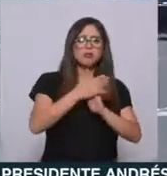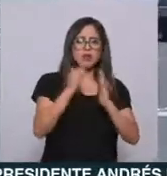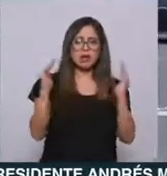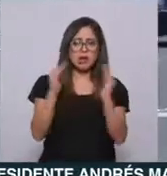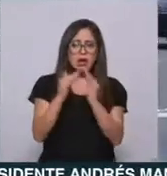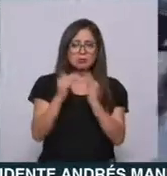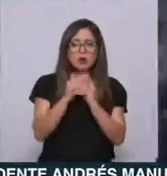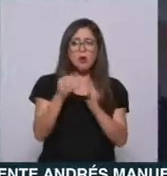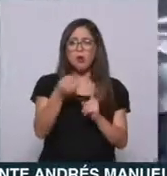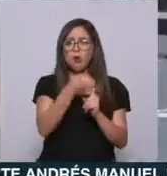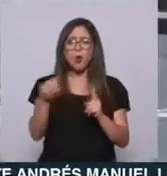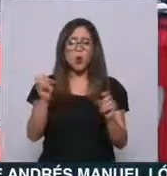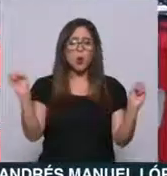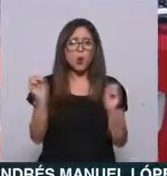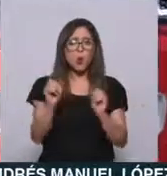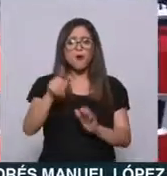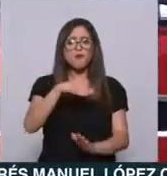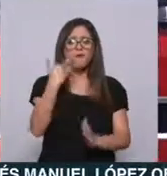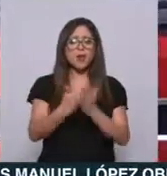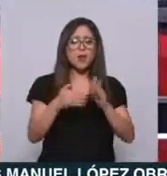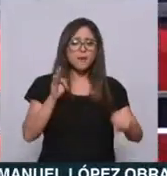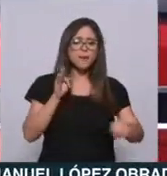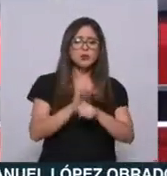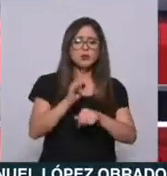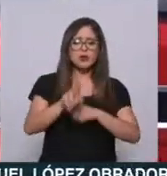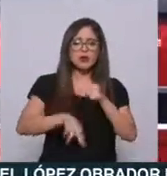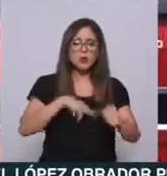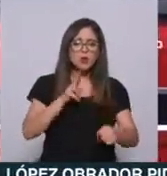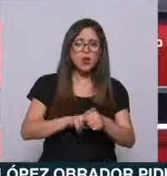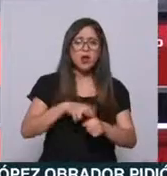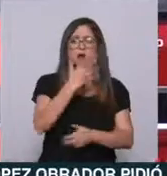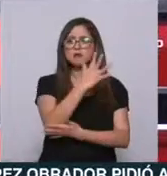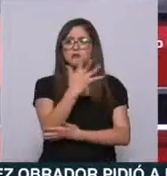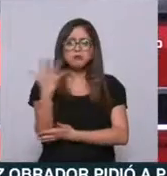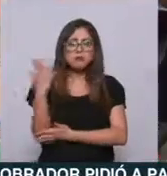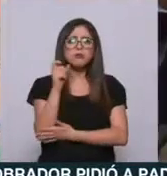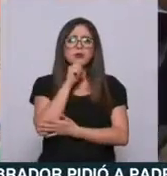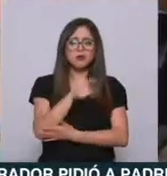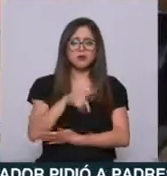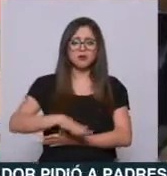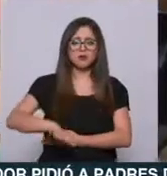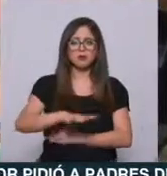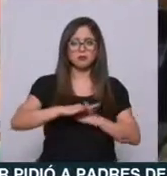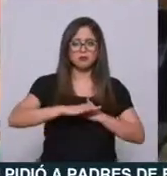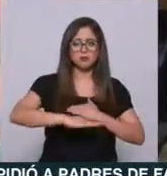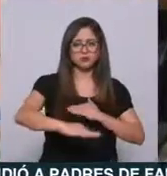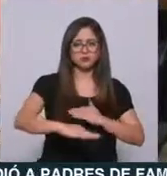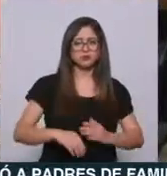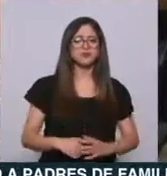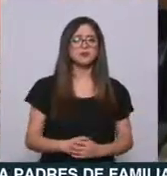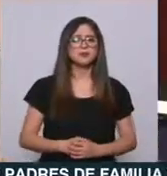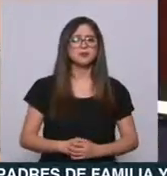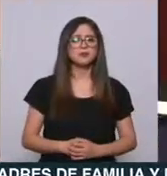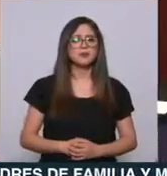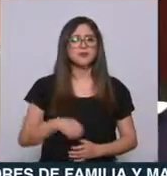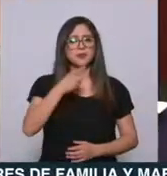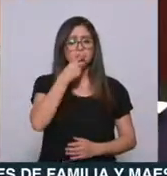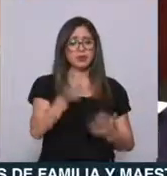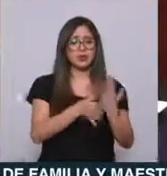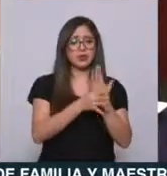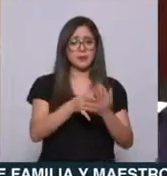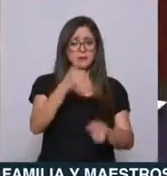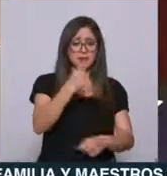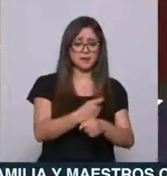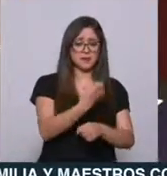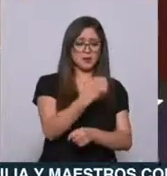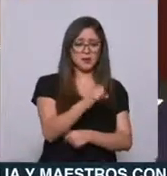por encima de la protección de los recursos naturales, ambientales y uso de suelo. Por tal motivo, informó que del 1 de enero